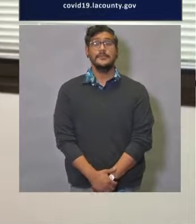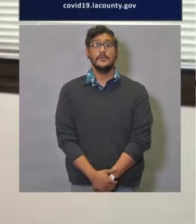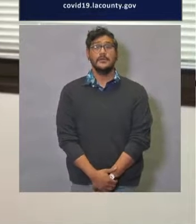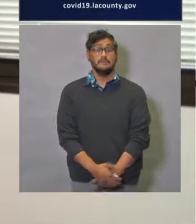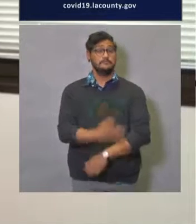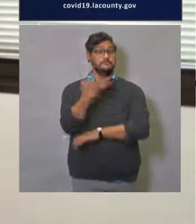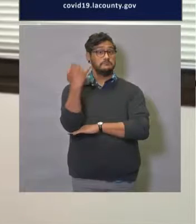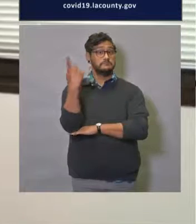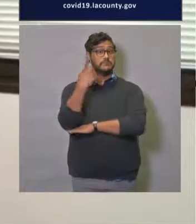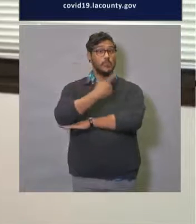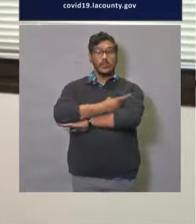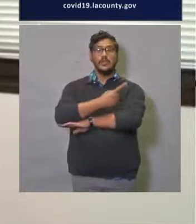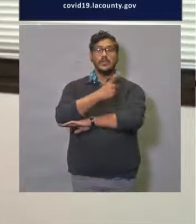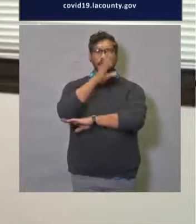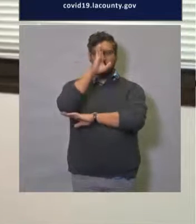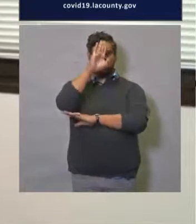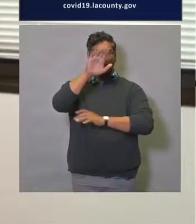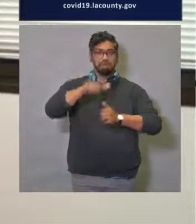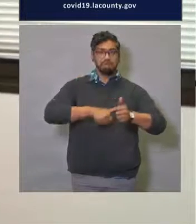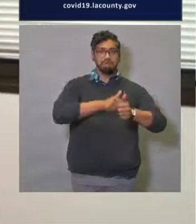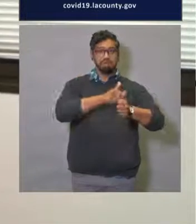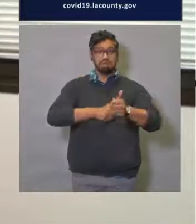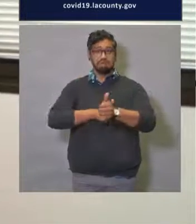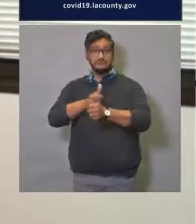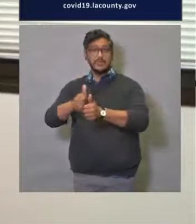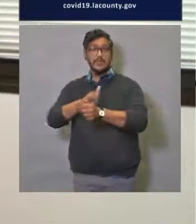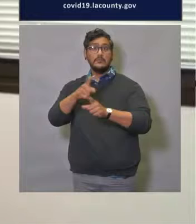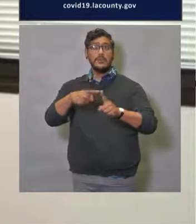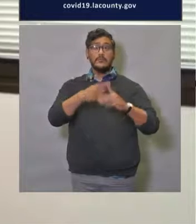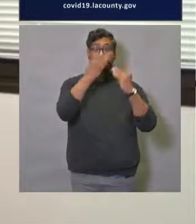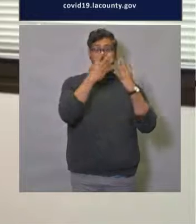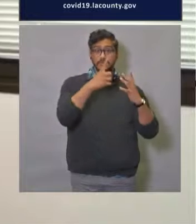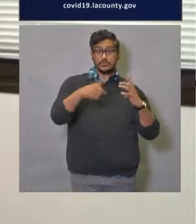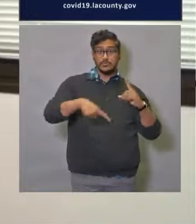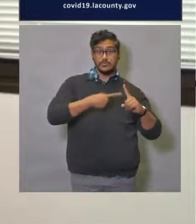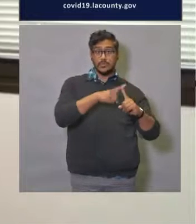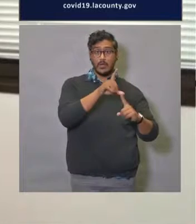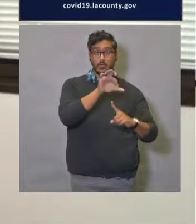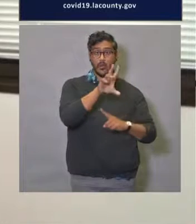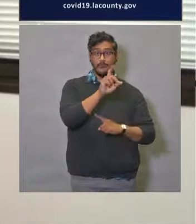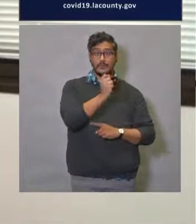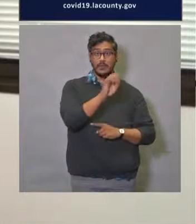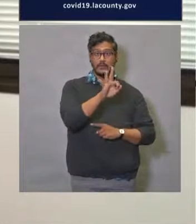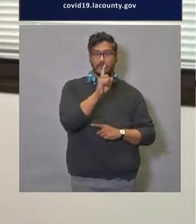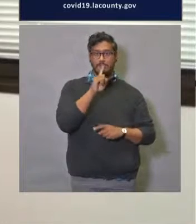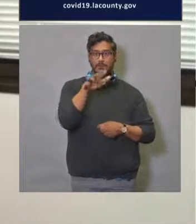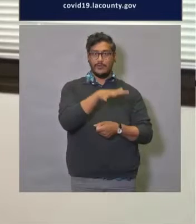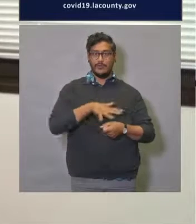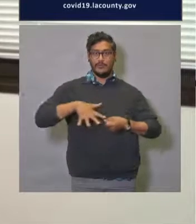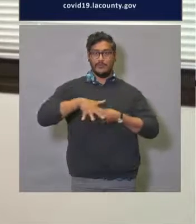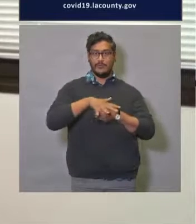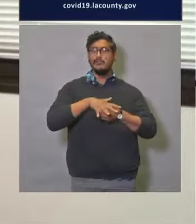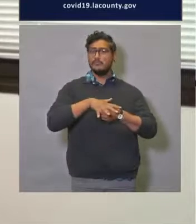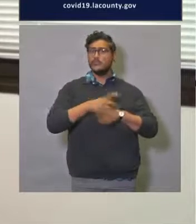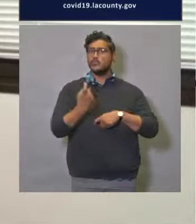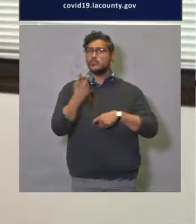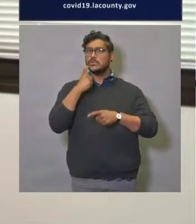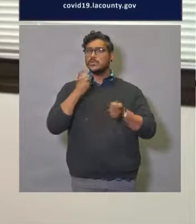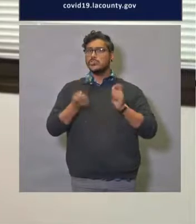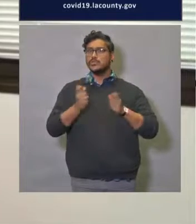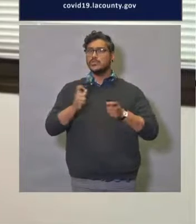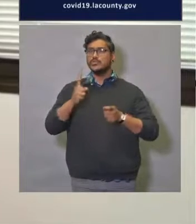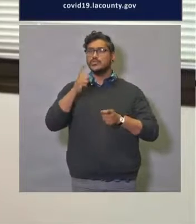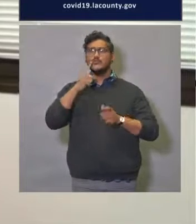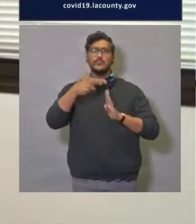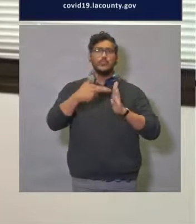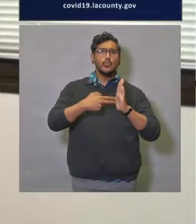Hoy daremos actualizaciones sobre los datos de COVID-19 para el condado, cambios recientes en la orden del